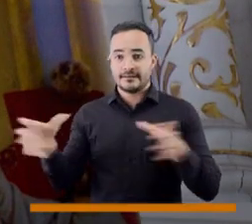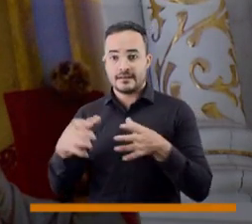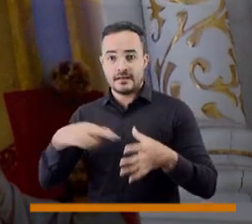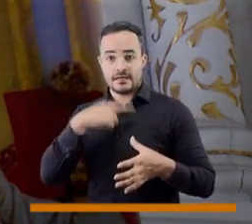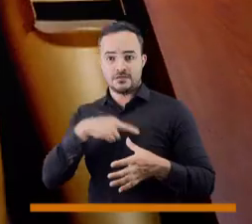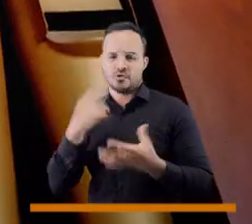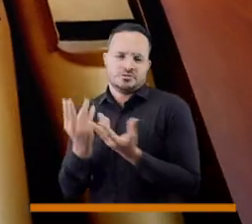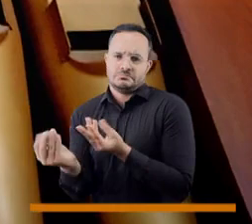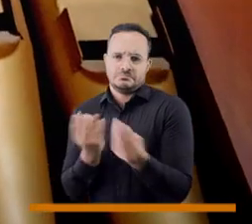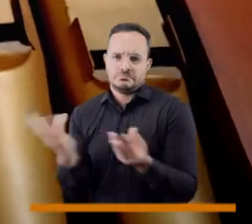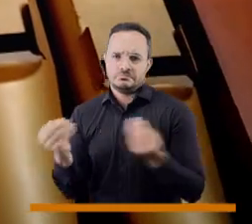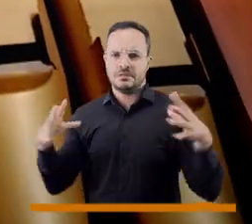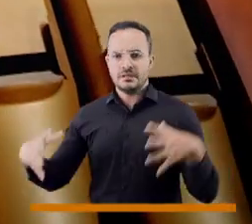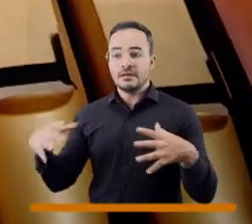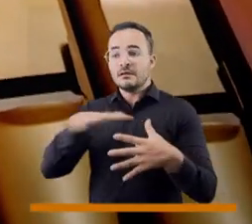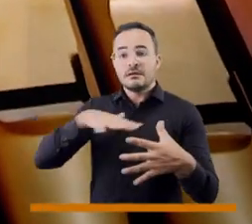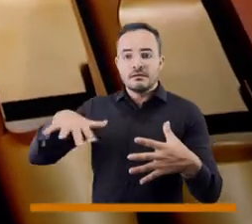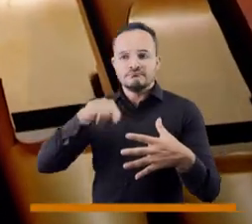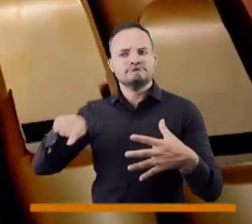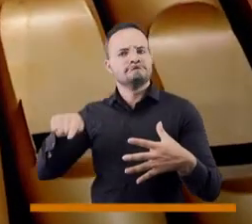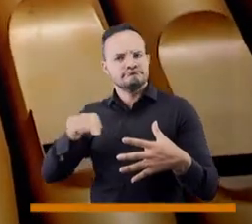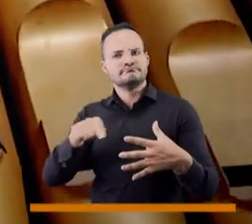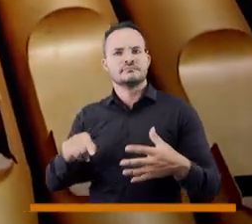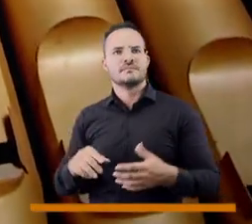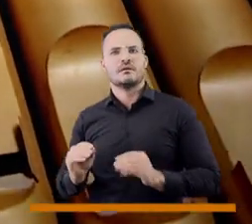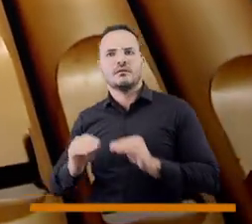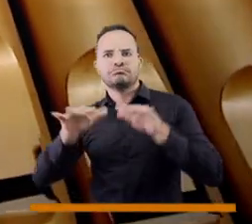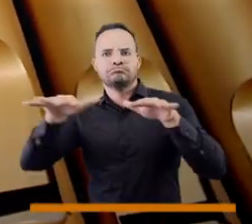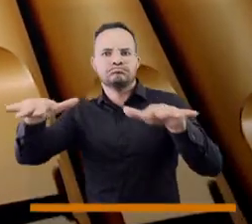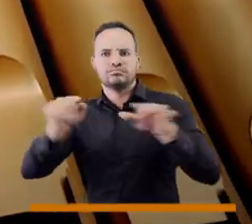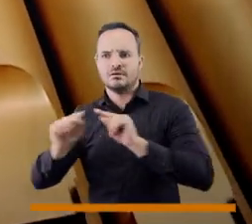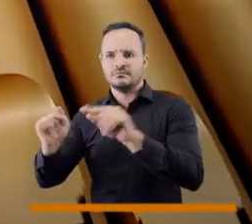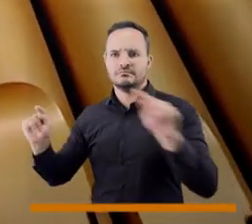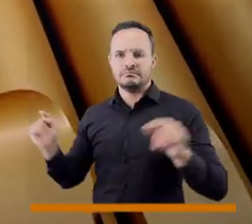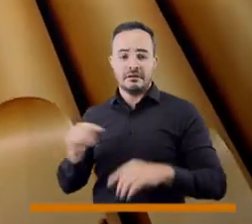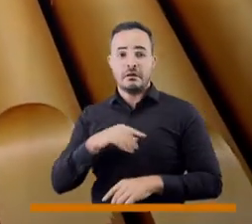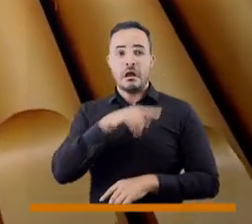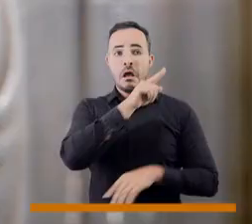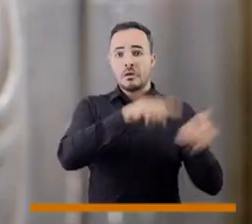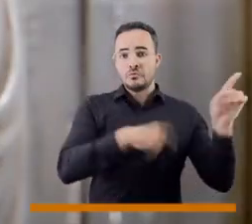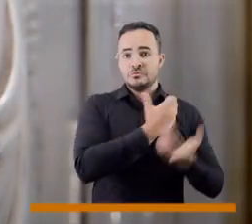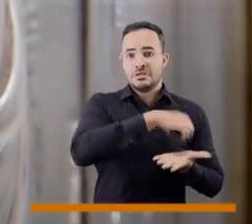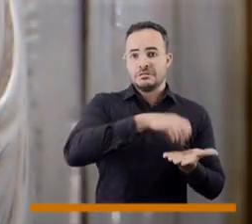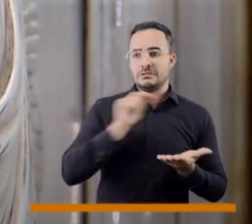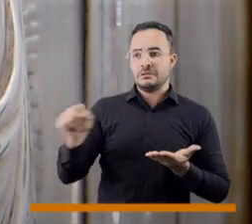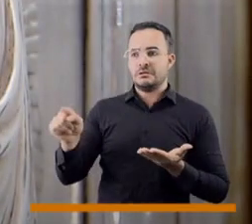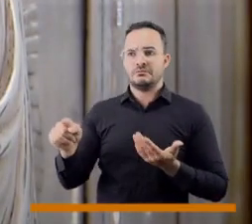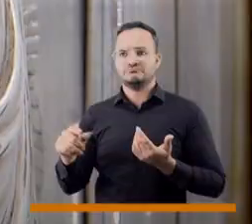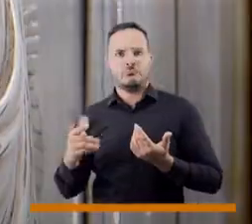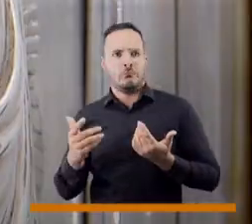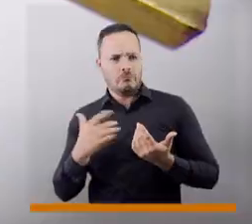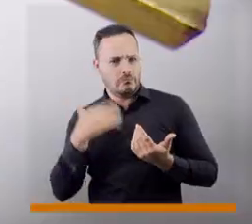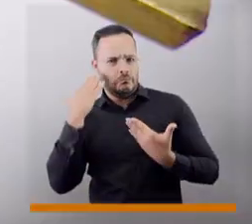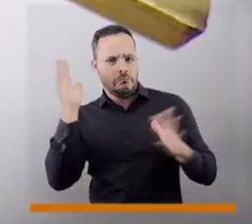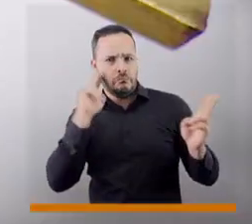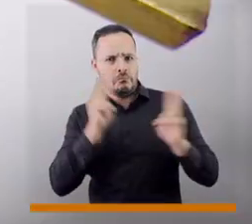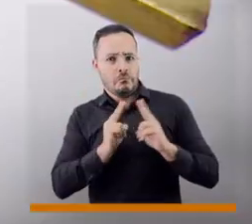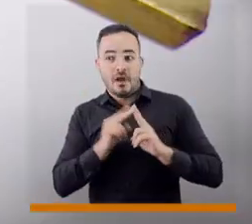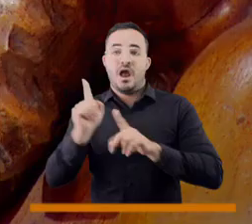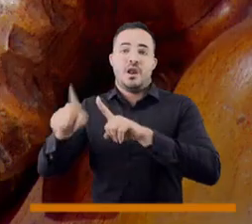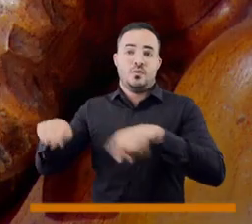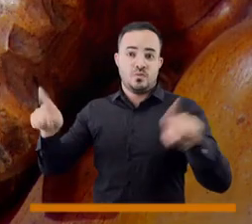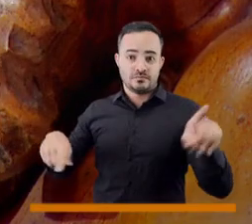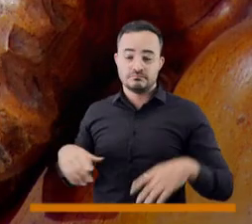venido reconociendo, identificando que el sector religioso está llegando a lugares donde prácticamente la administración no